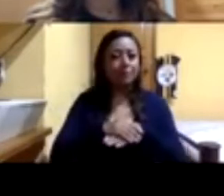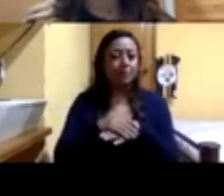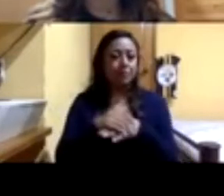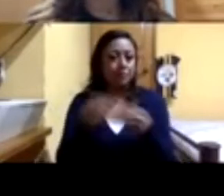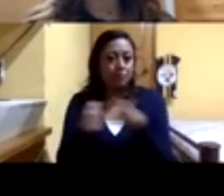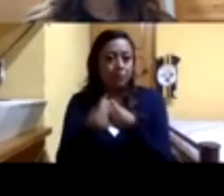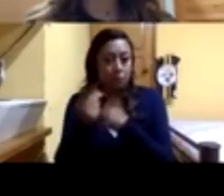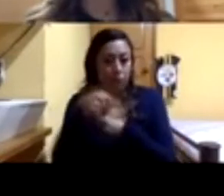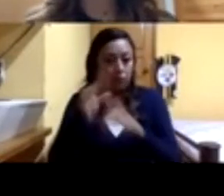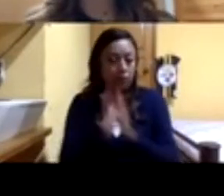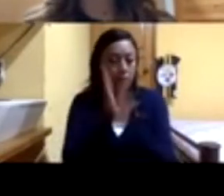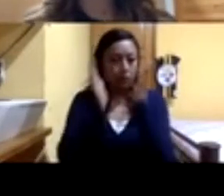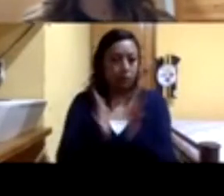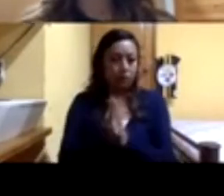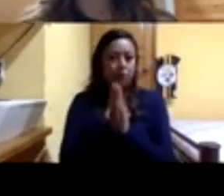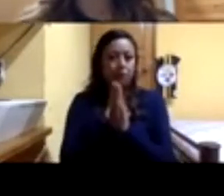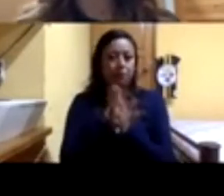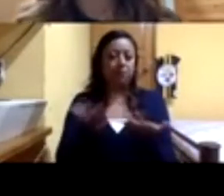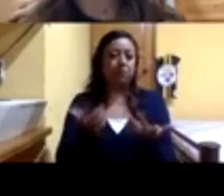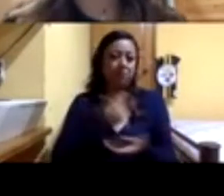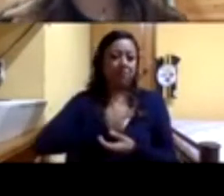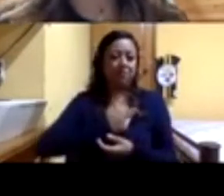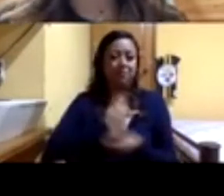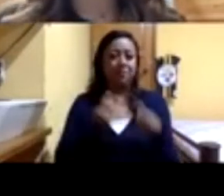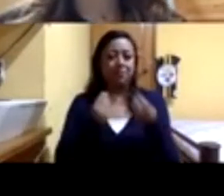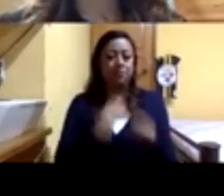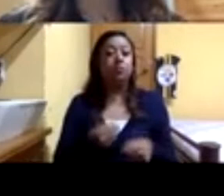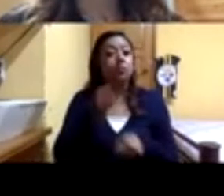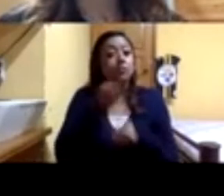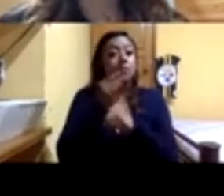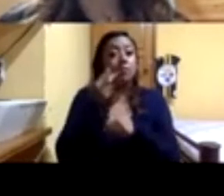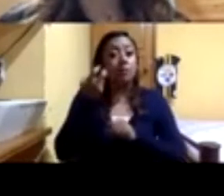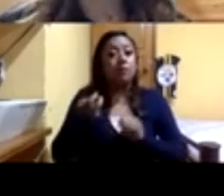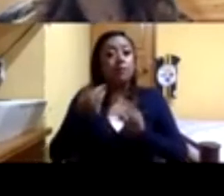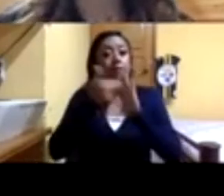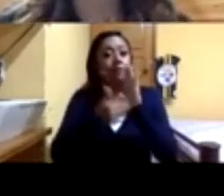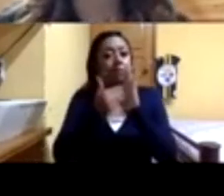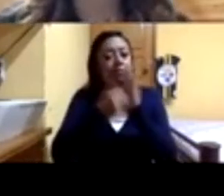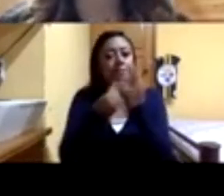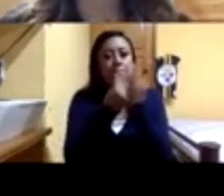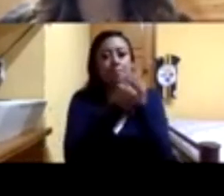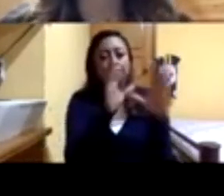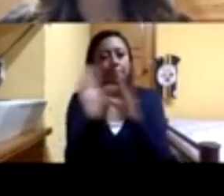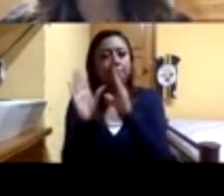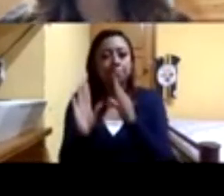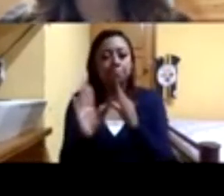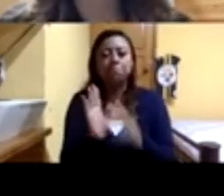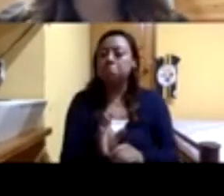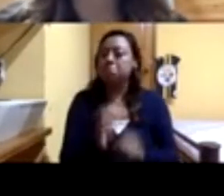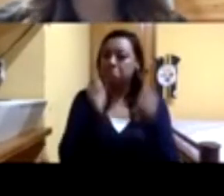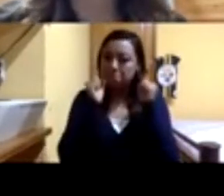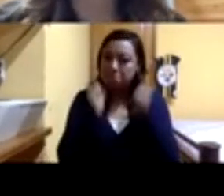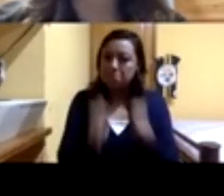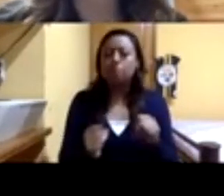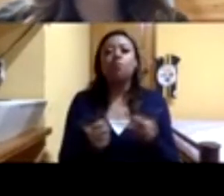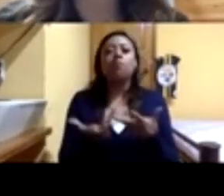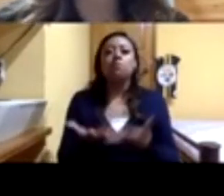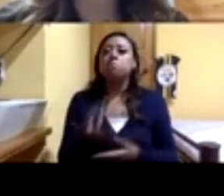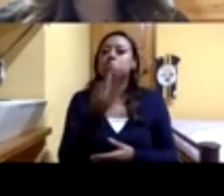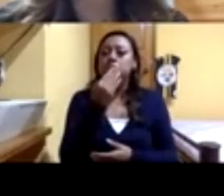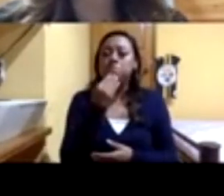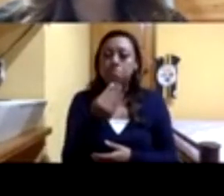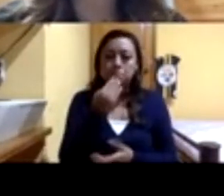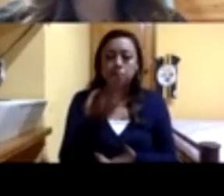este taller que estamos absolutamente convencidos será para bien. Tiene como finalidad poder